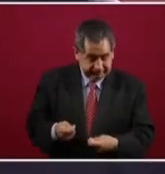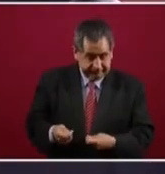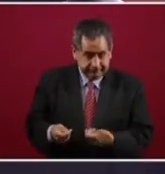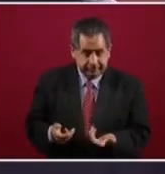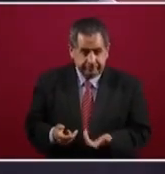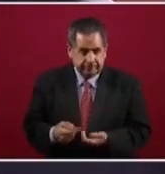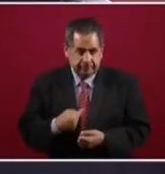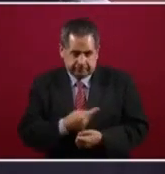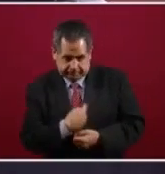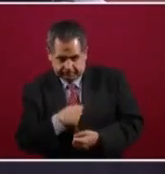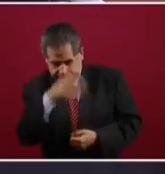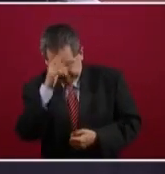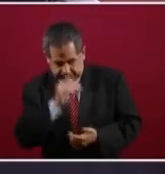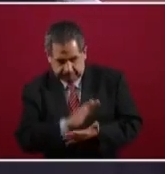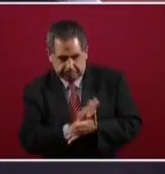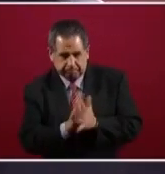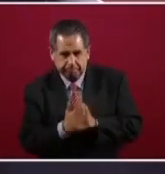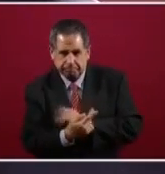habían acuerdos,